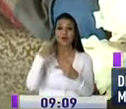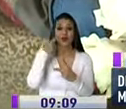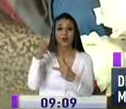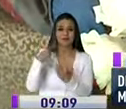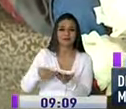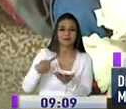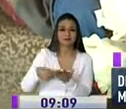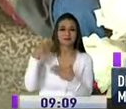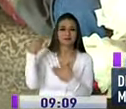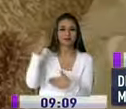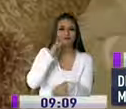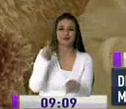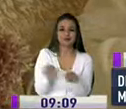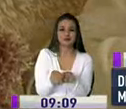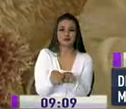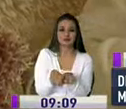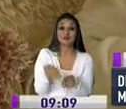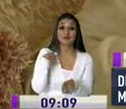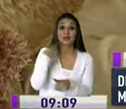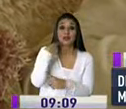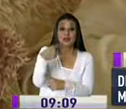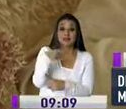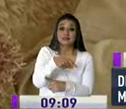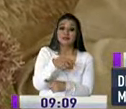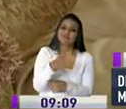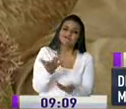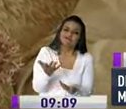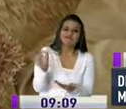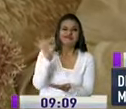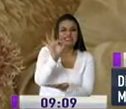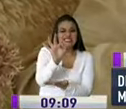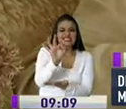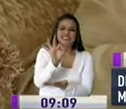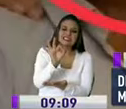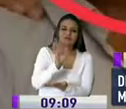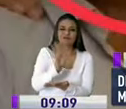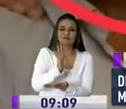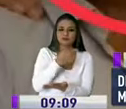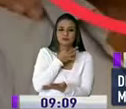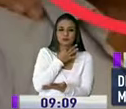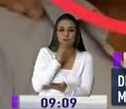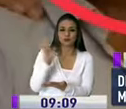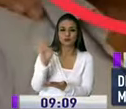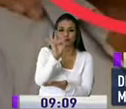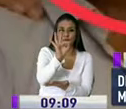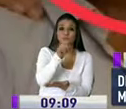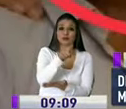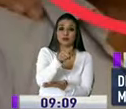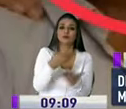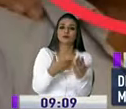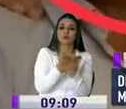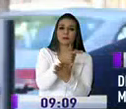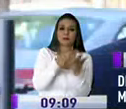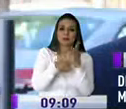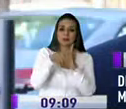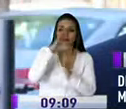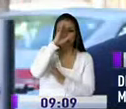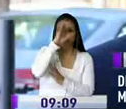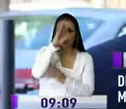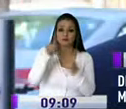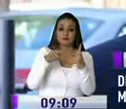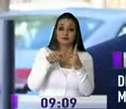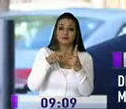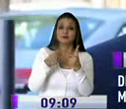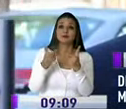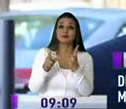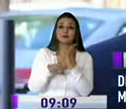no comparte criterio. Argumenta que para él es una de cal y otra de arena. Al analizar la designación de Toscanini y Raúl Osvaldo